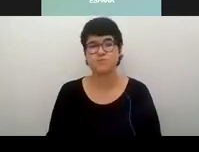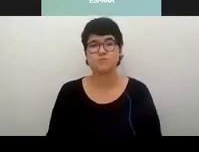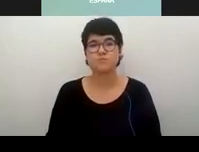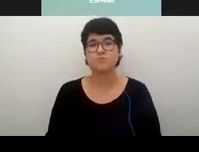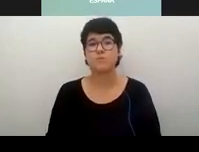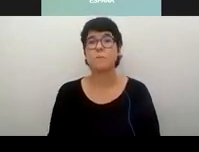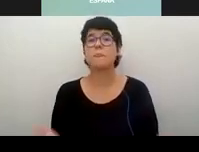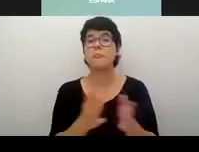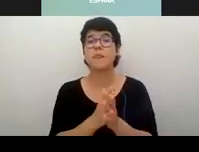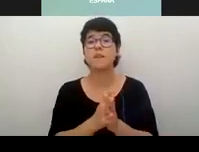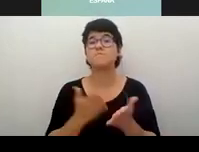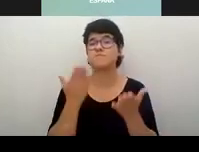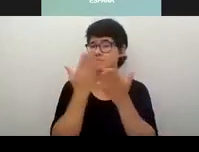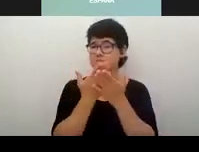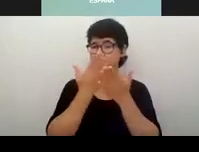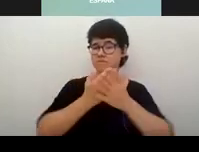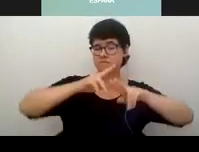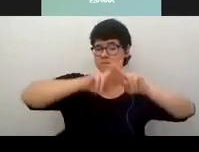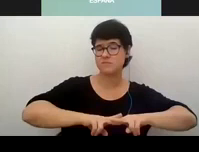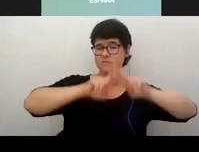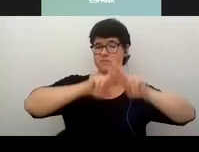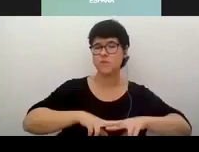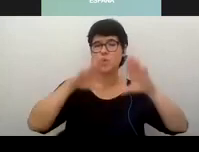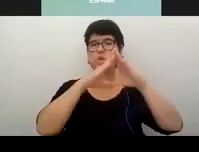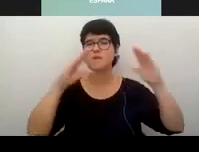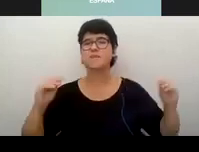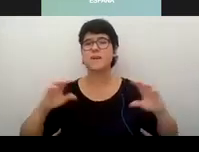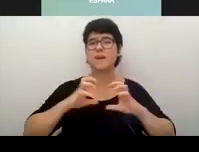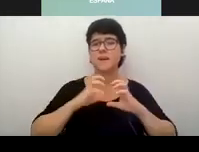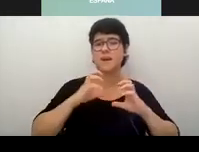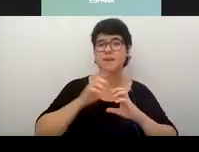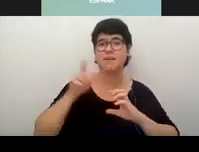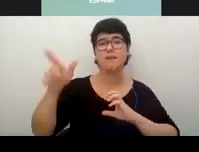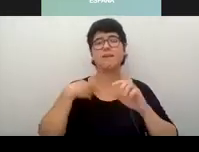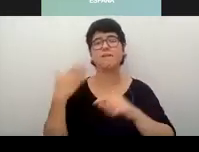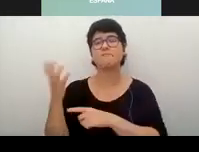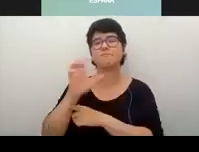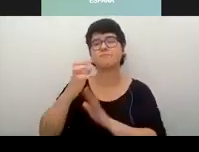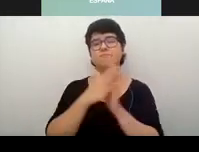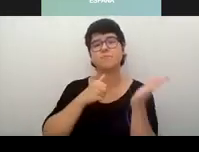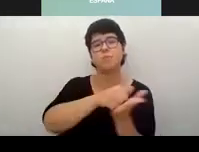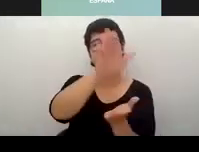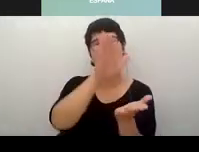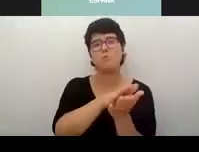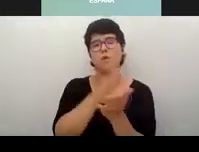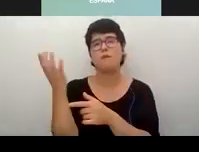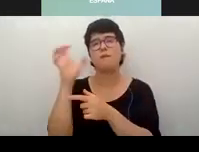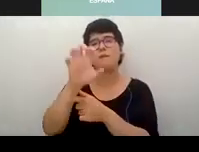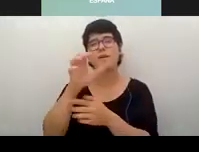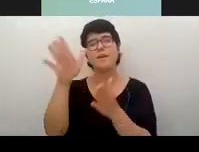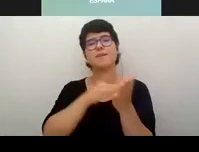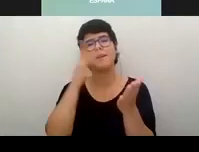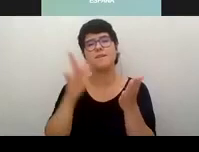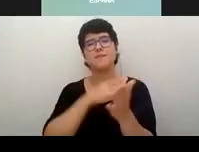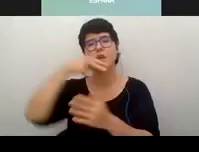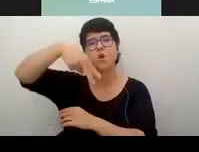Una revisión reciente de estudios llevada a cabo por la Universidad de Granada y publicada en Nutrients ha demostrado esto precisamente, que